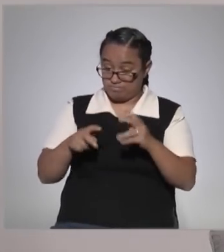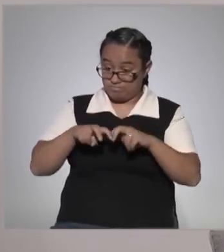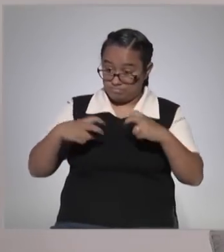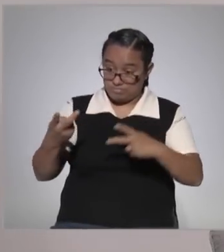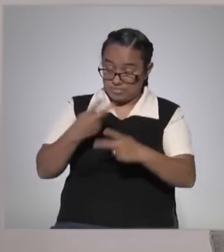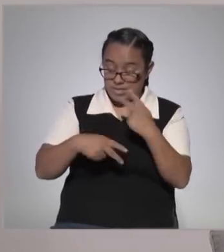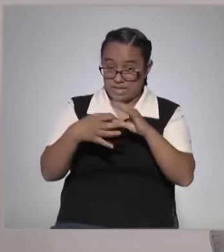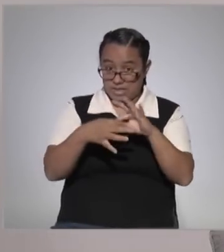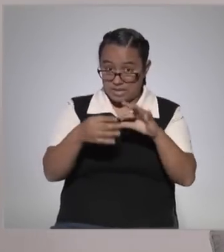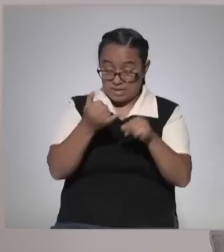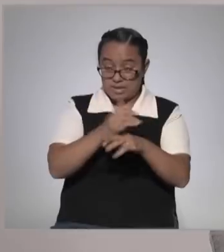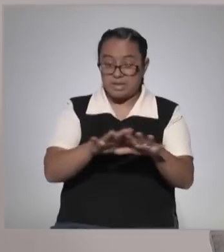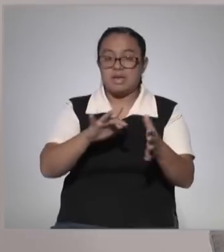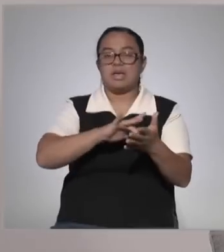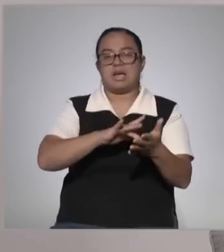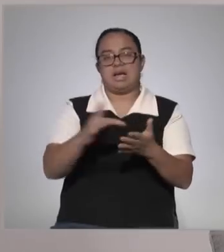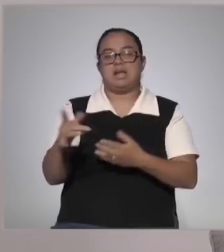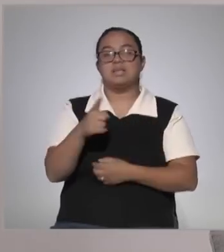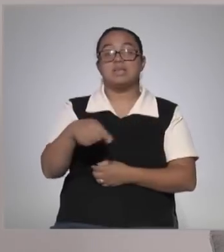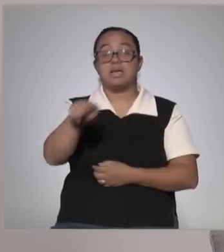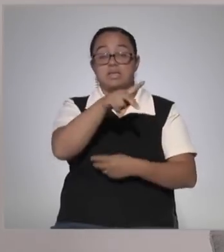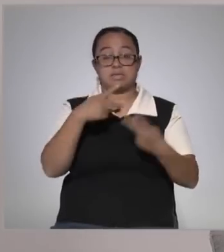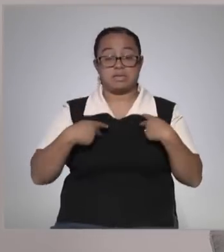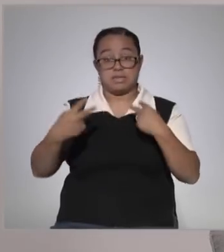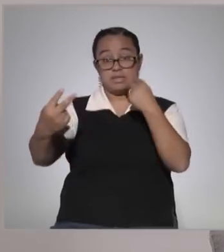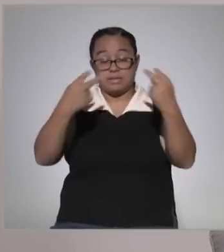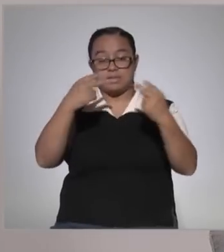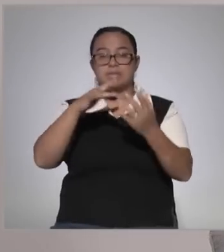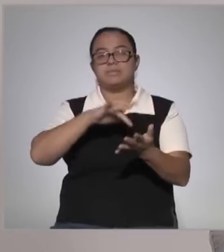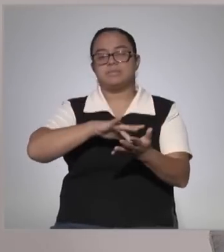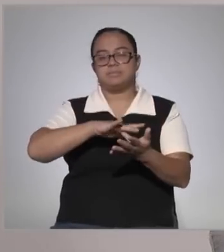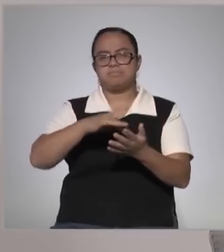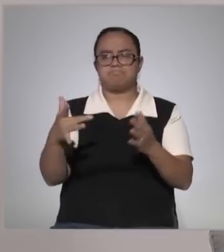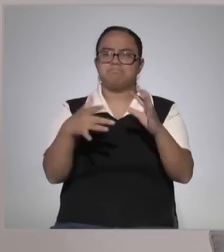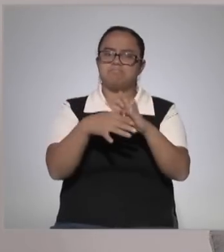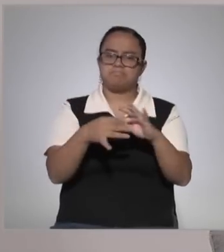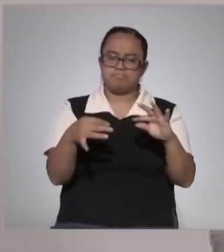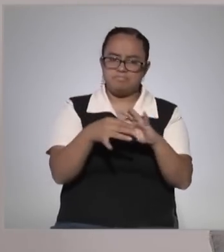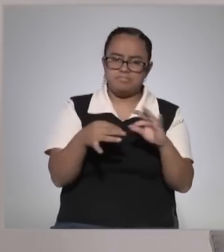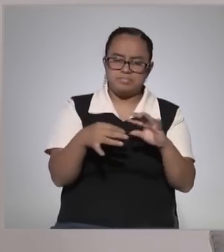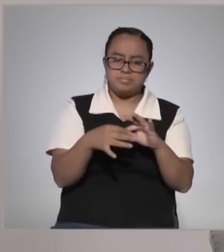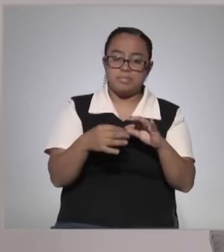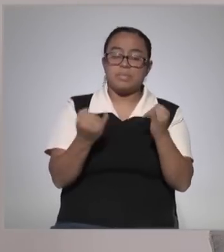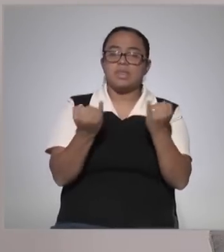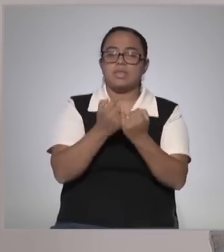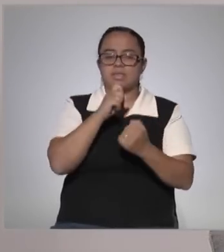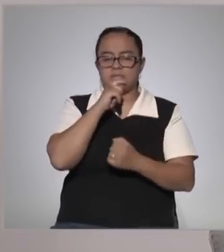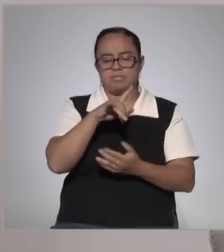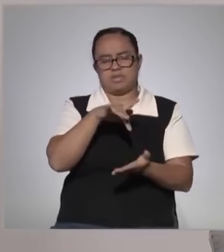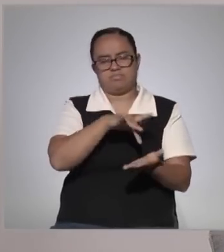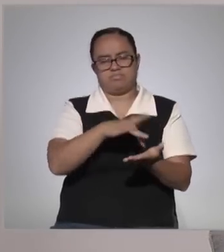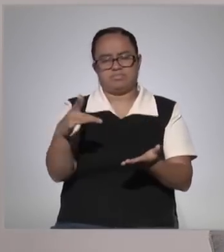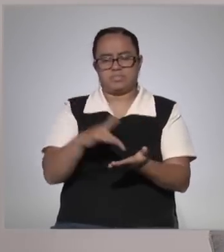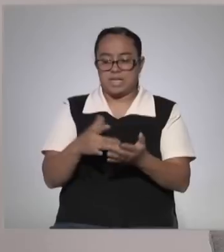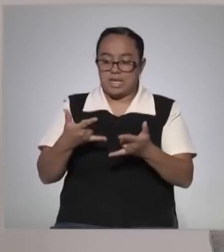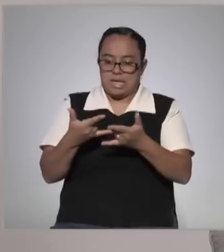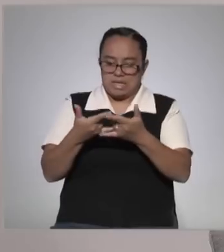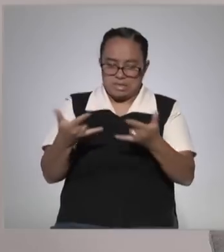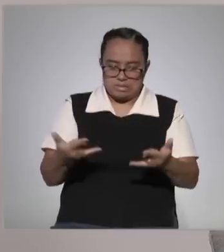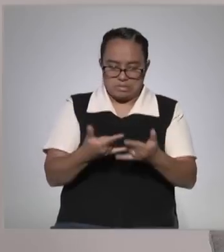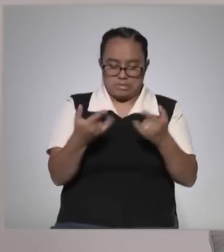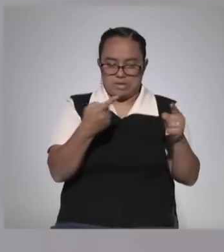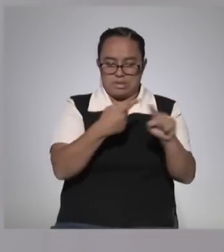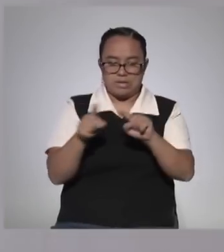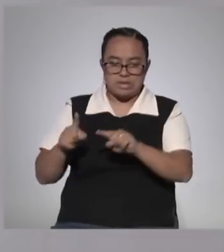compartieron. Gracias a ustedes que estuvieron al otro lado de la pantalla compartiéndonos y sobre todo siempre agradecer que estas historias que